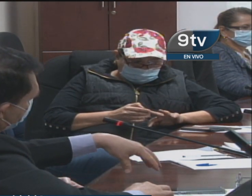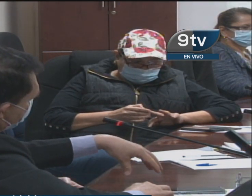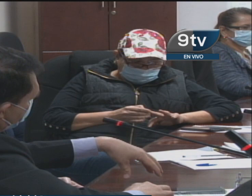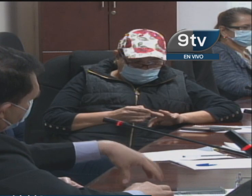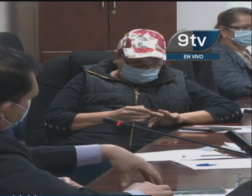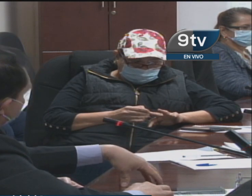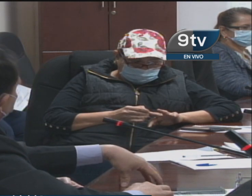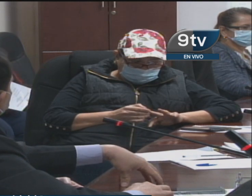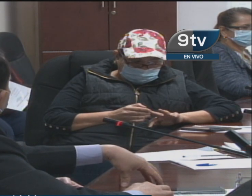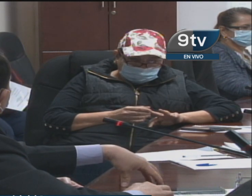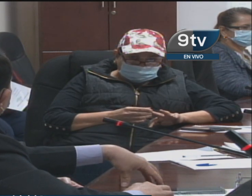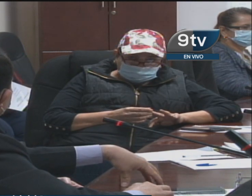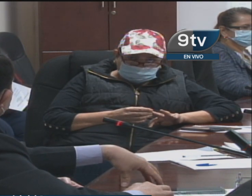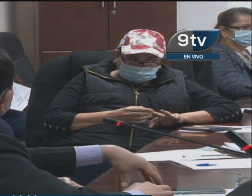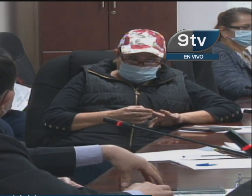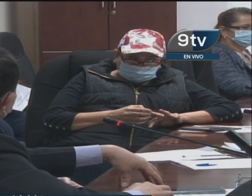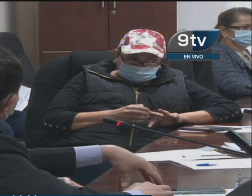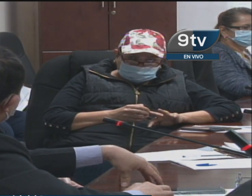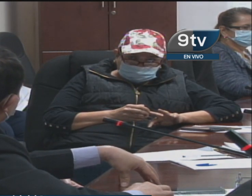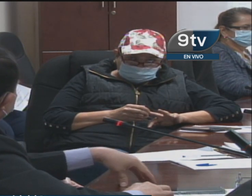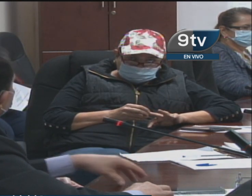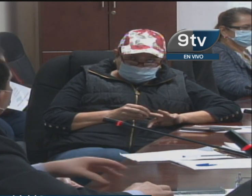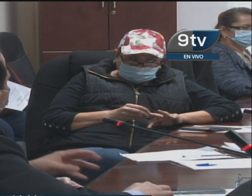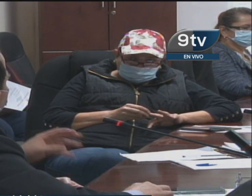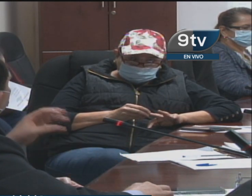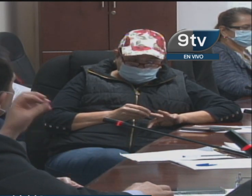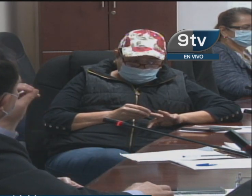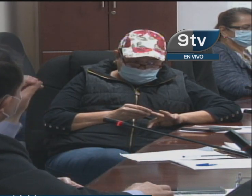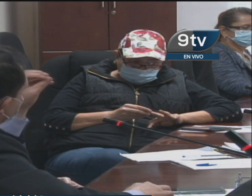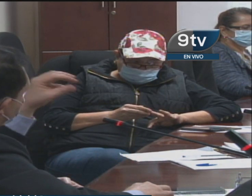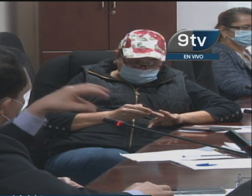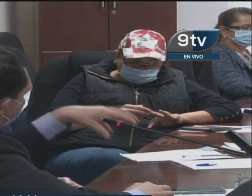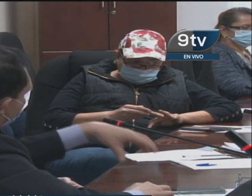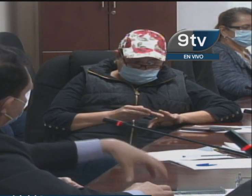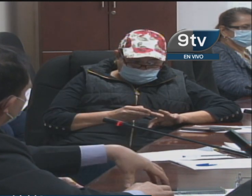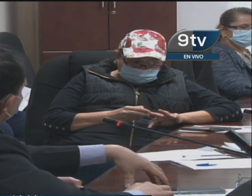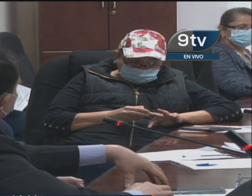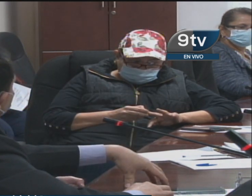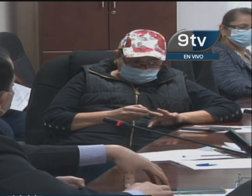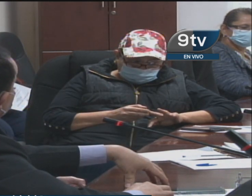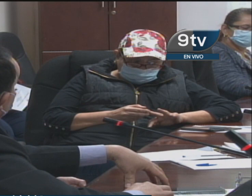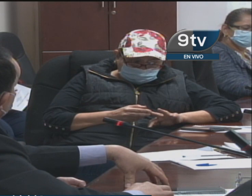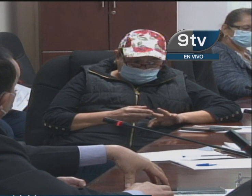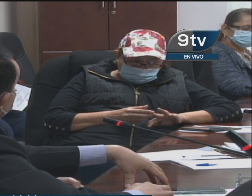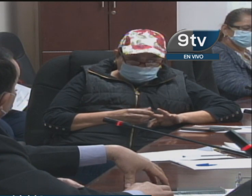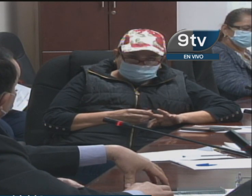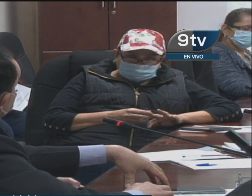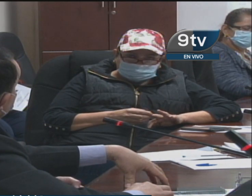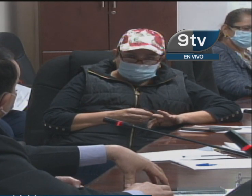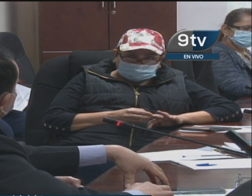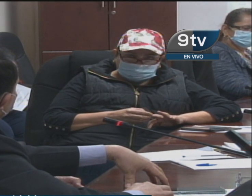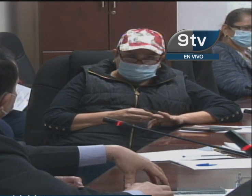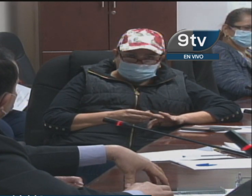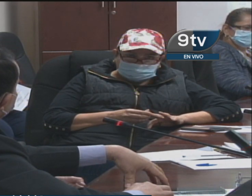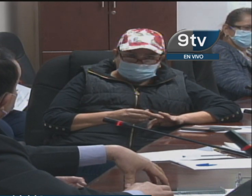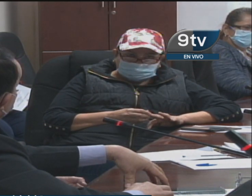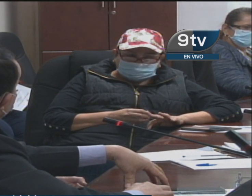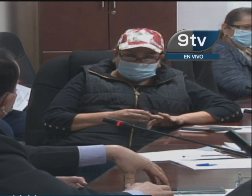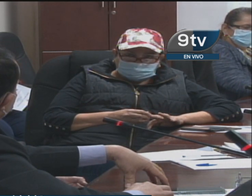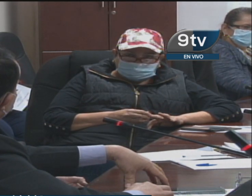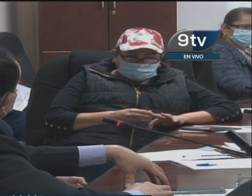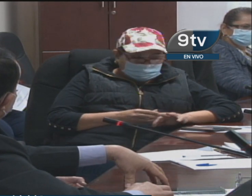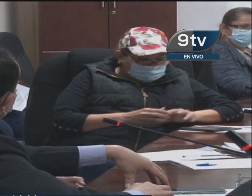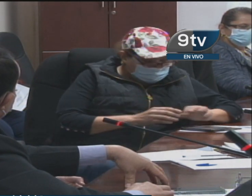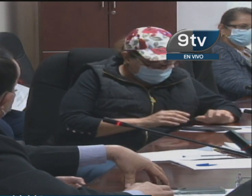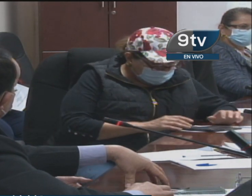el agricultor puede salir a preparar su tierra, ni el agricultor puede ir a cortar su cosecha normalmente